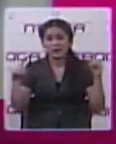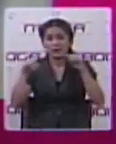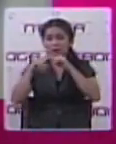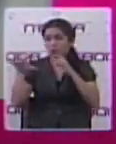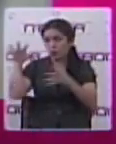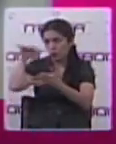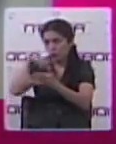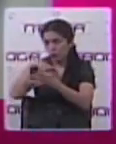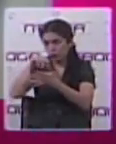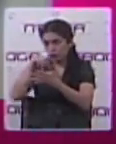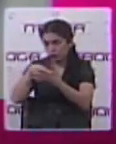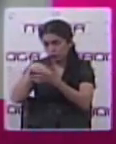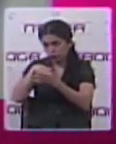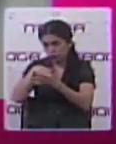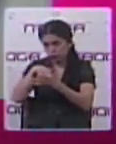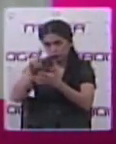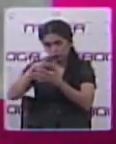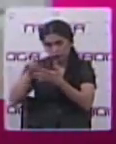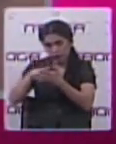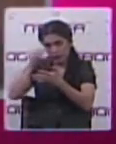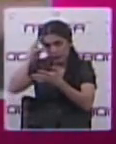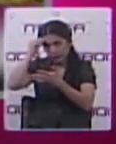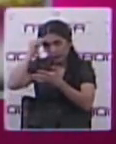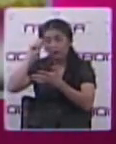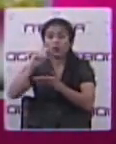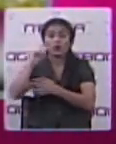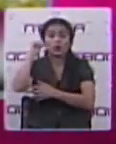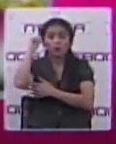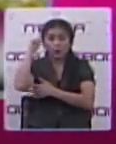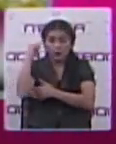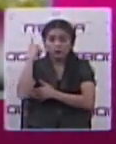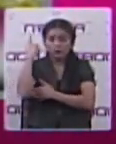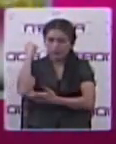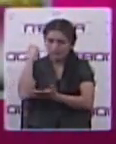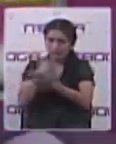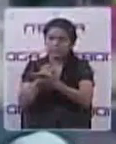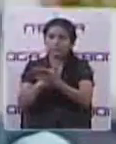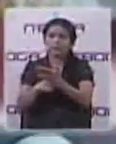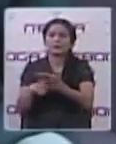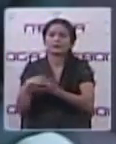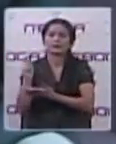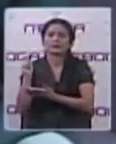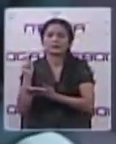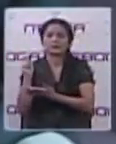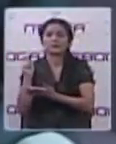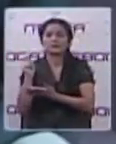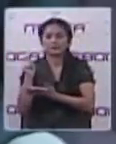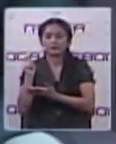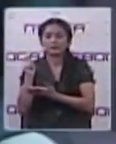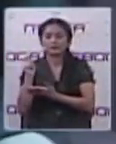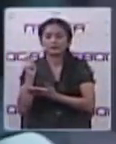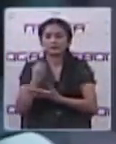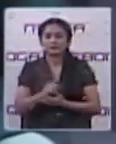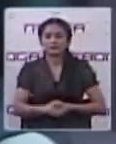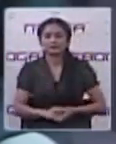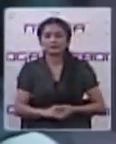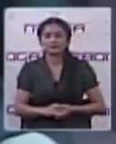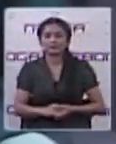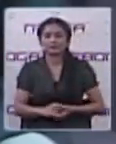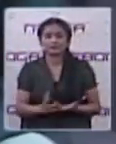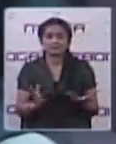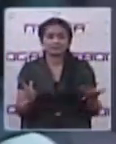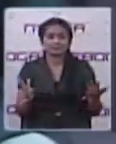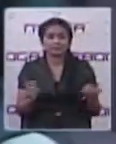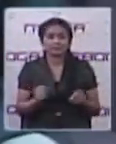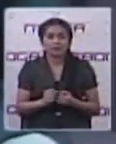Estado? Porque solo, por ley, deberían solo los que tienen licencia profesional desarrollar esta actividad, cosa que